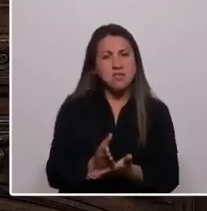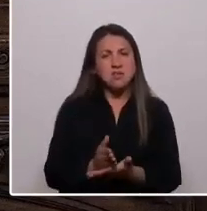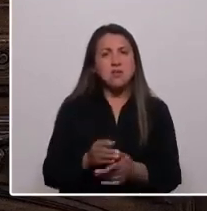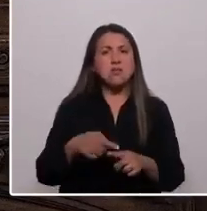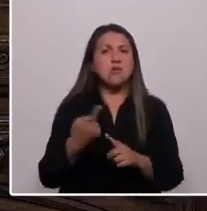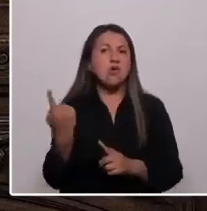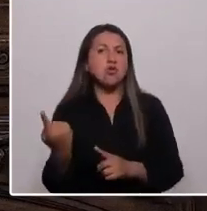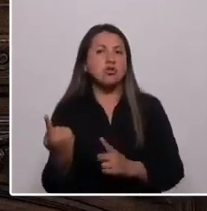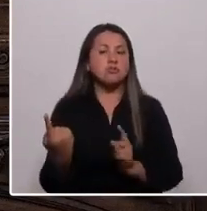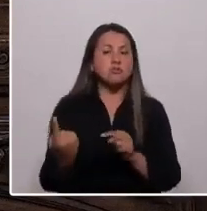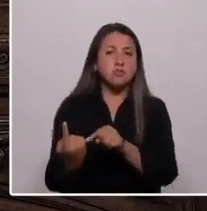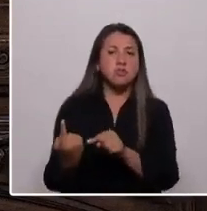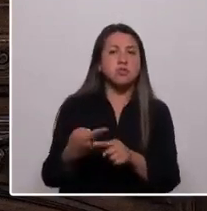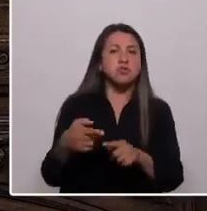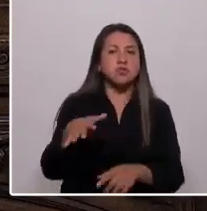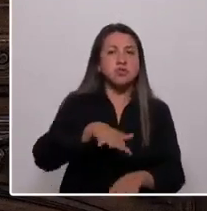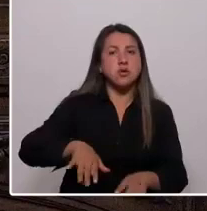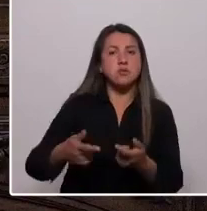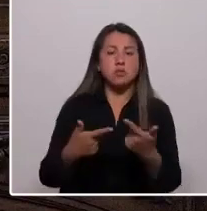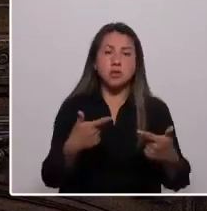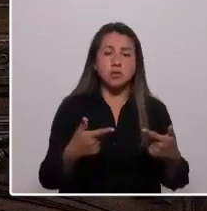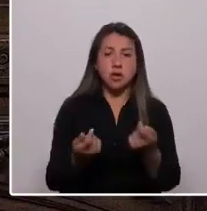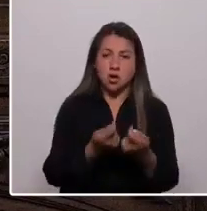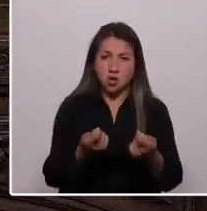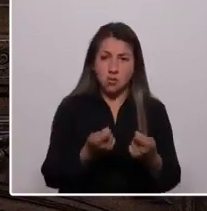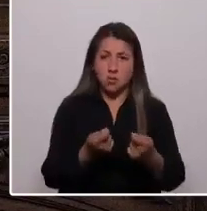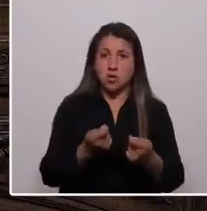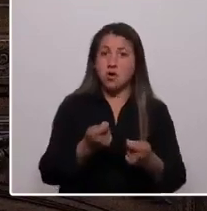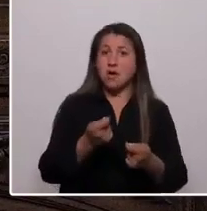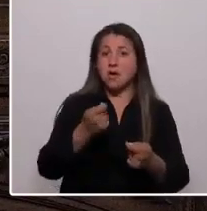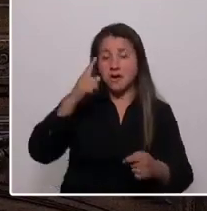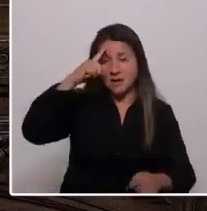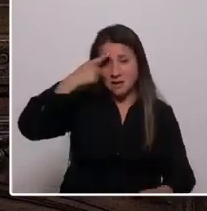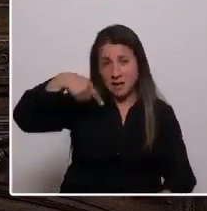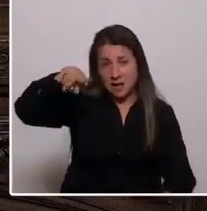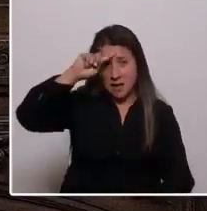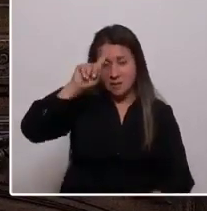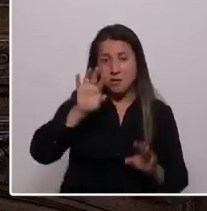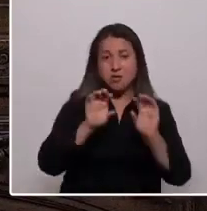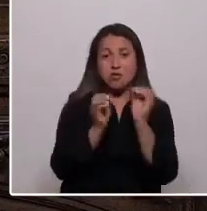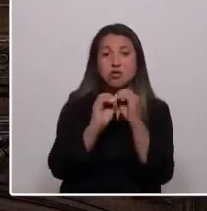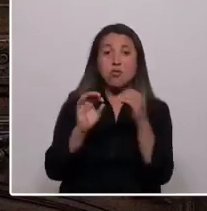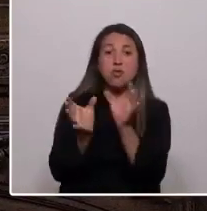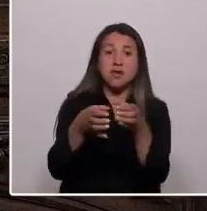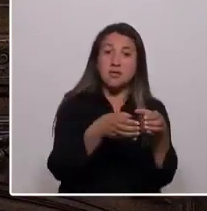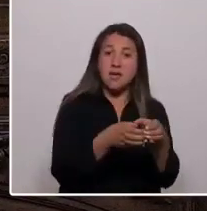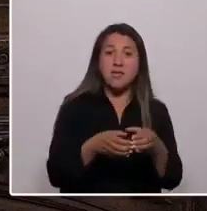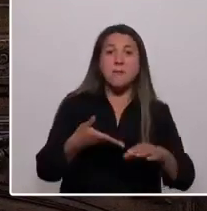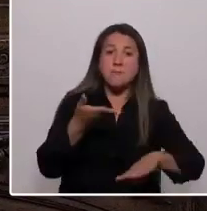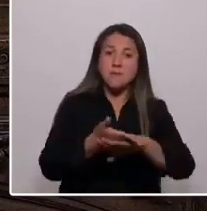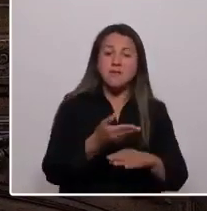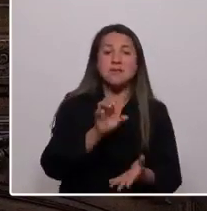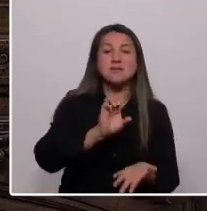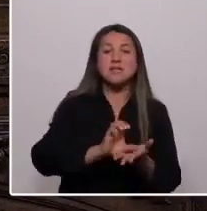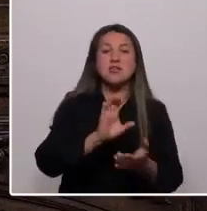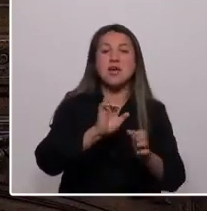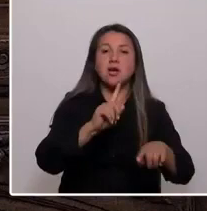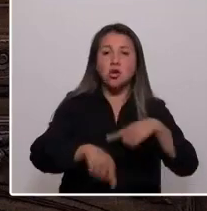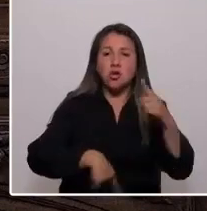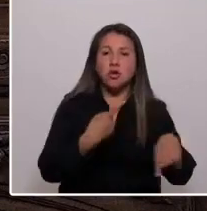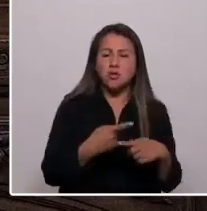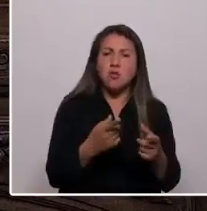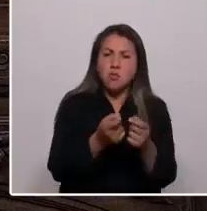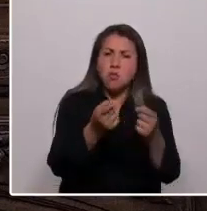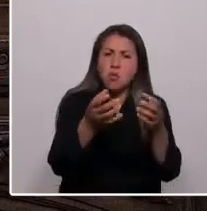político social o económico en calama las comunidades exigen un centro oncológico debido a los altos niveles de cáncer relacionado la